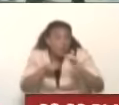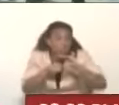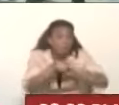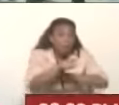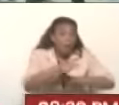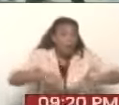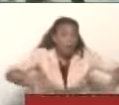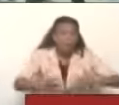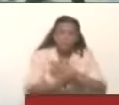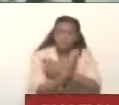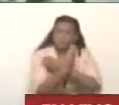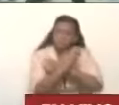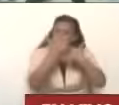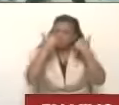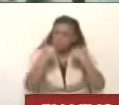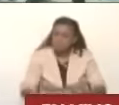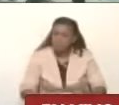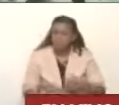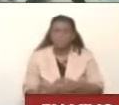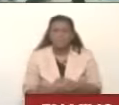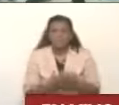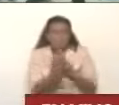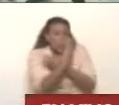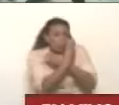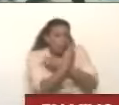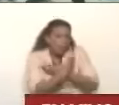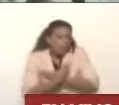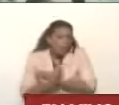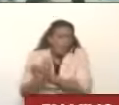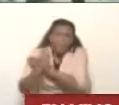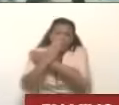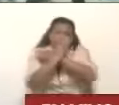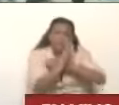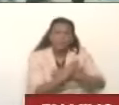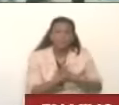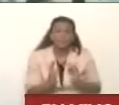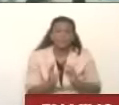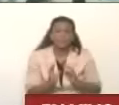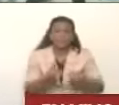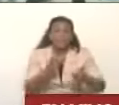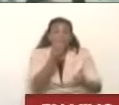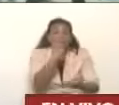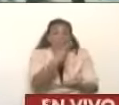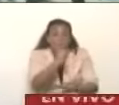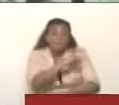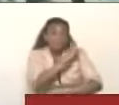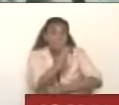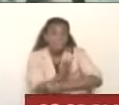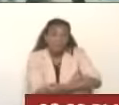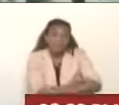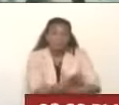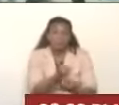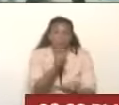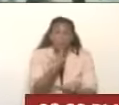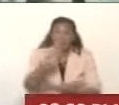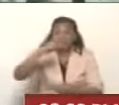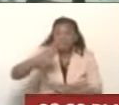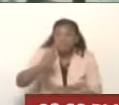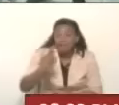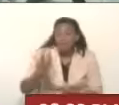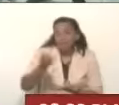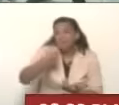la seguridad de su atención, de su cuidado, de su medicamento, de lo que haga